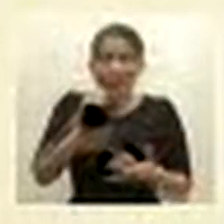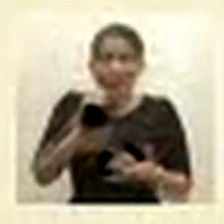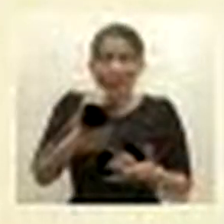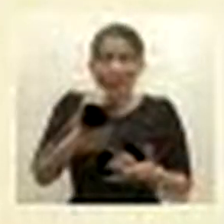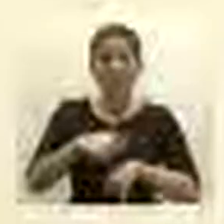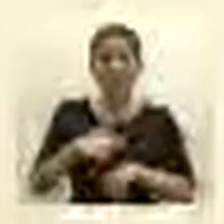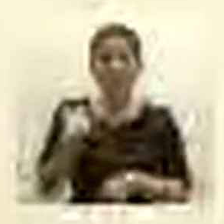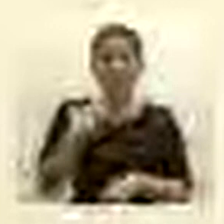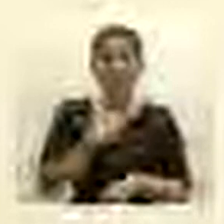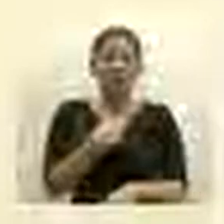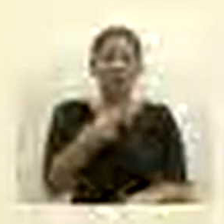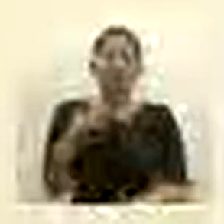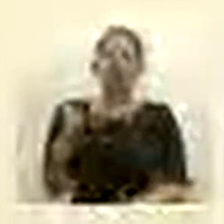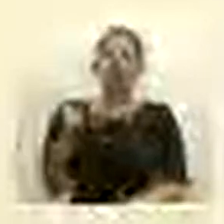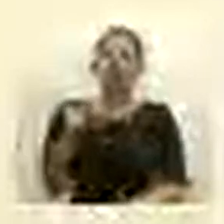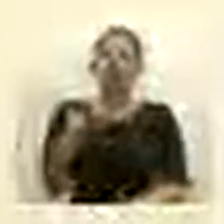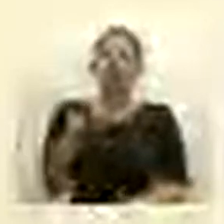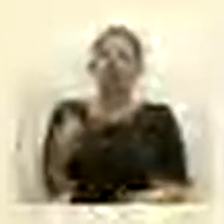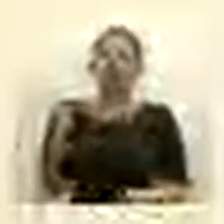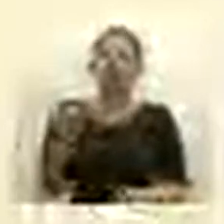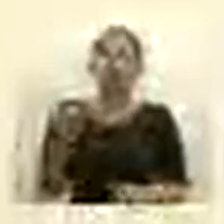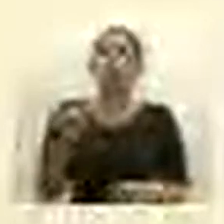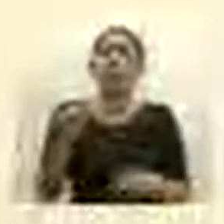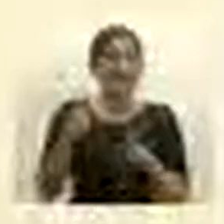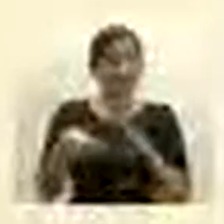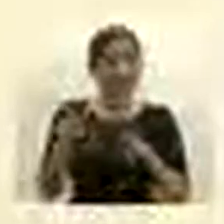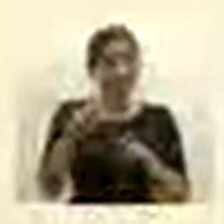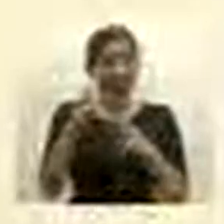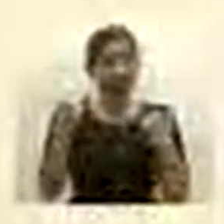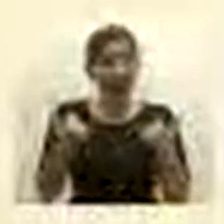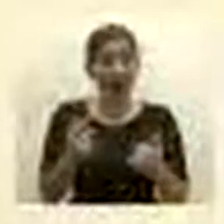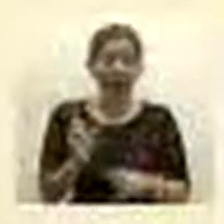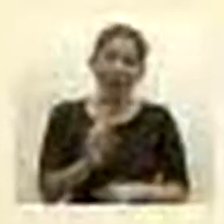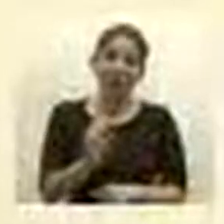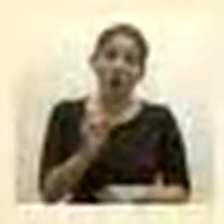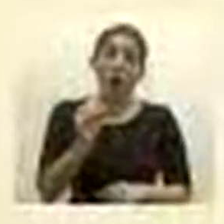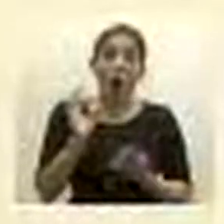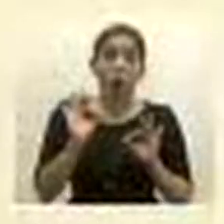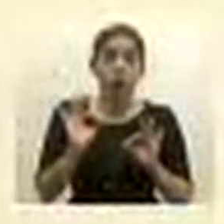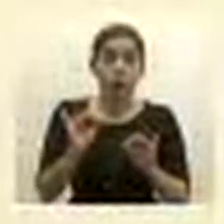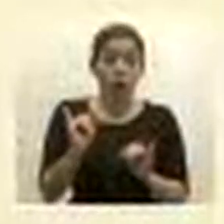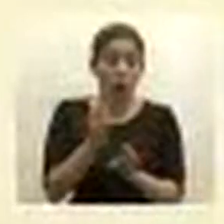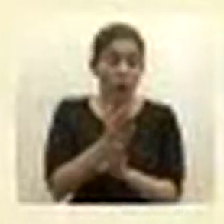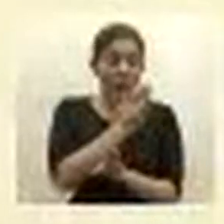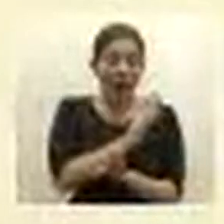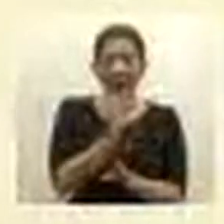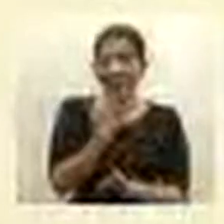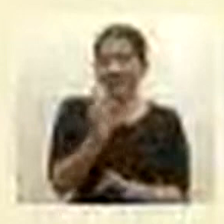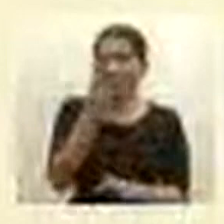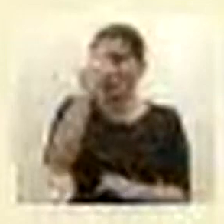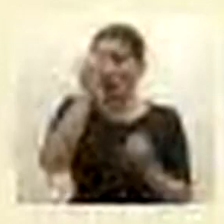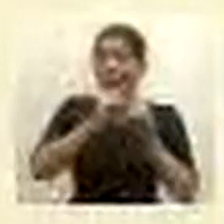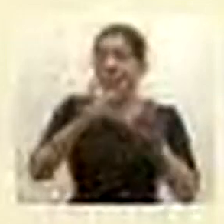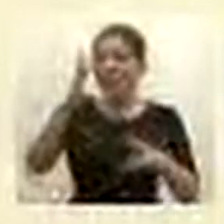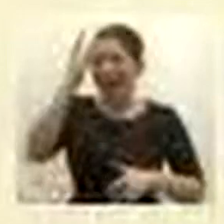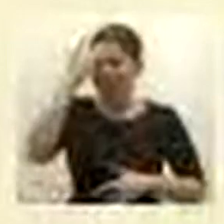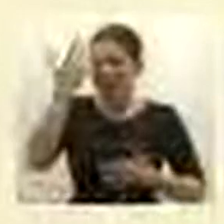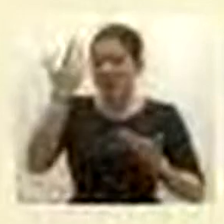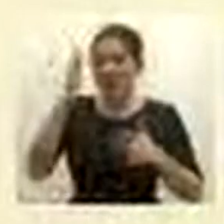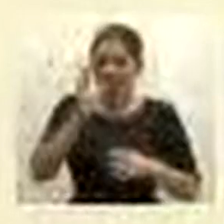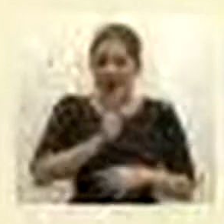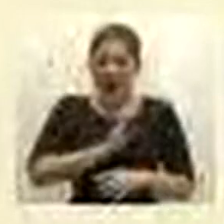no estamos como con la ventaja o tan bien como estábamos en ese momento, porque obviamente la pandemia ha tomado